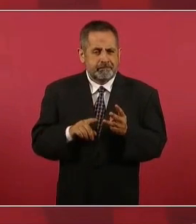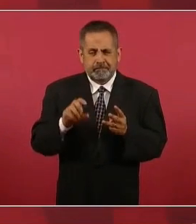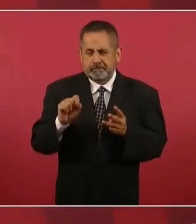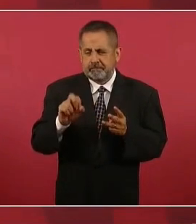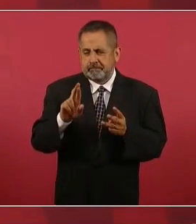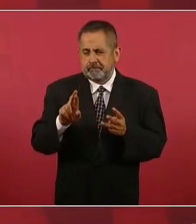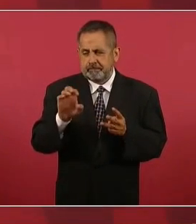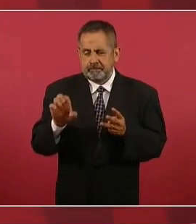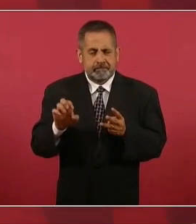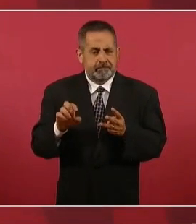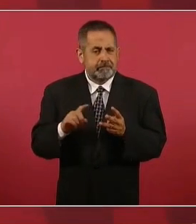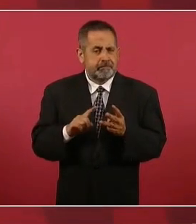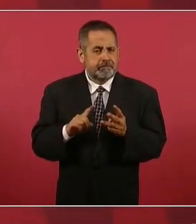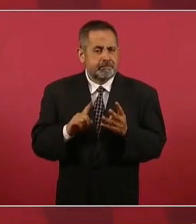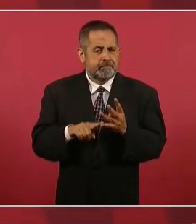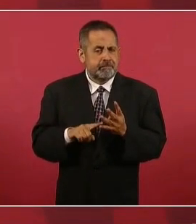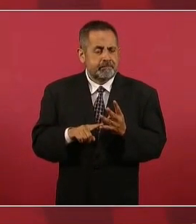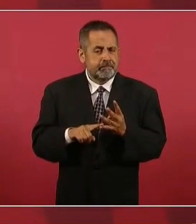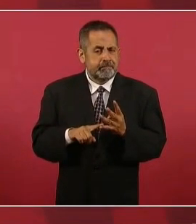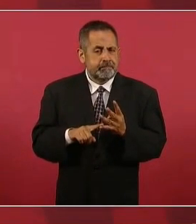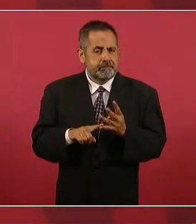Relaciones Exteriores,